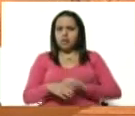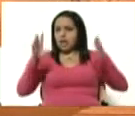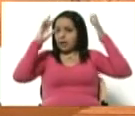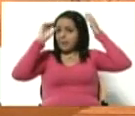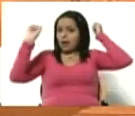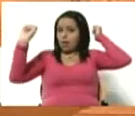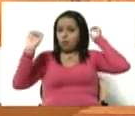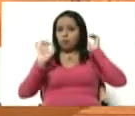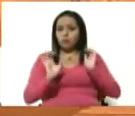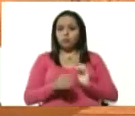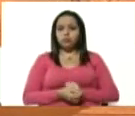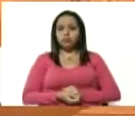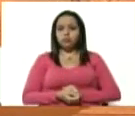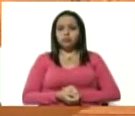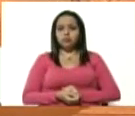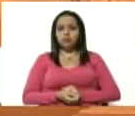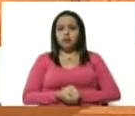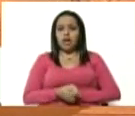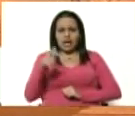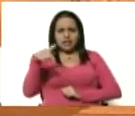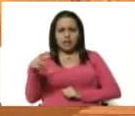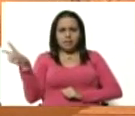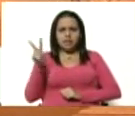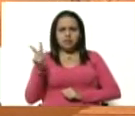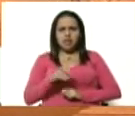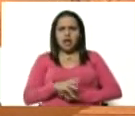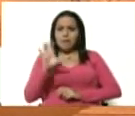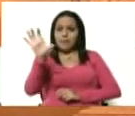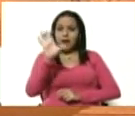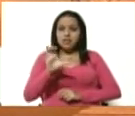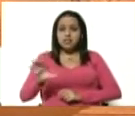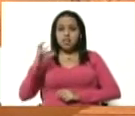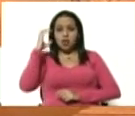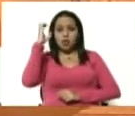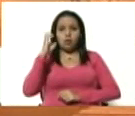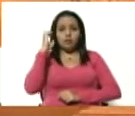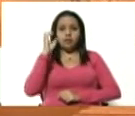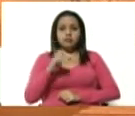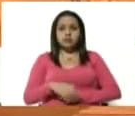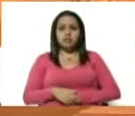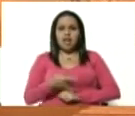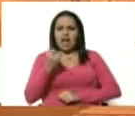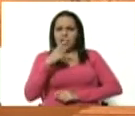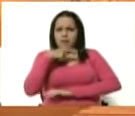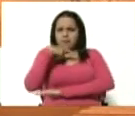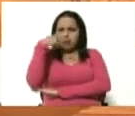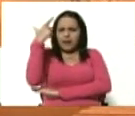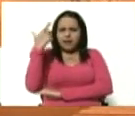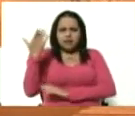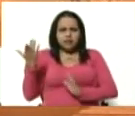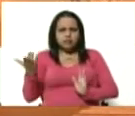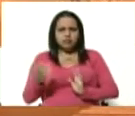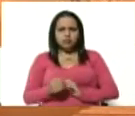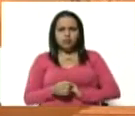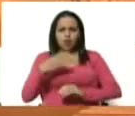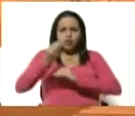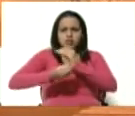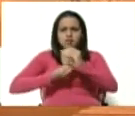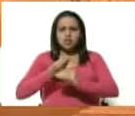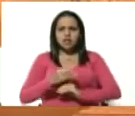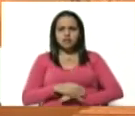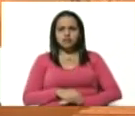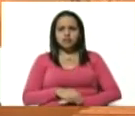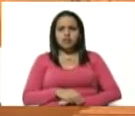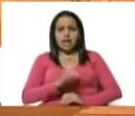embajadores presentes aquí en Venezuela de los países europeos, les da vergüenza lo que hicieron